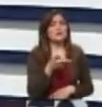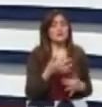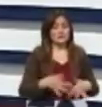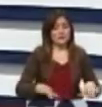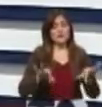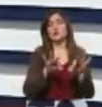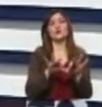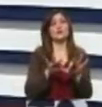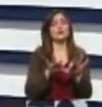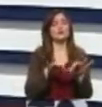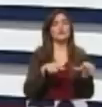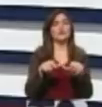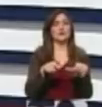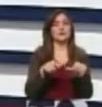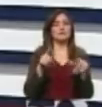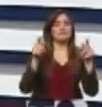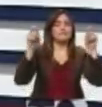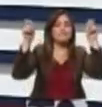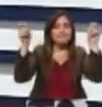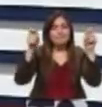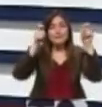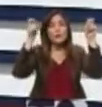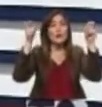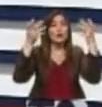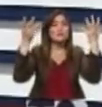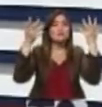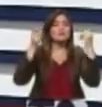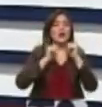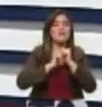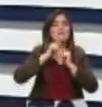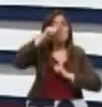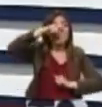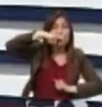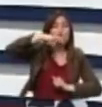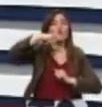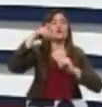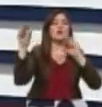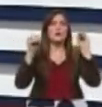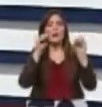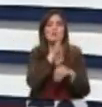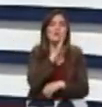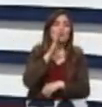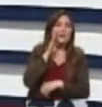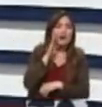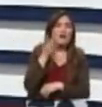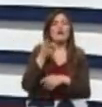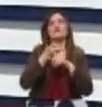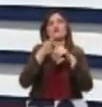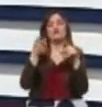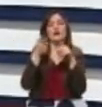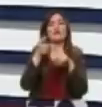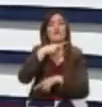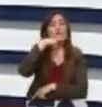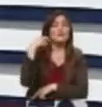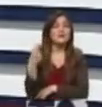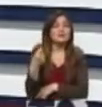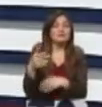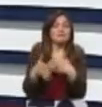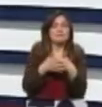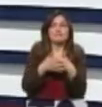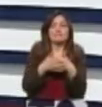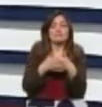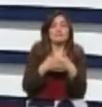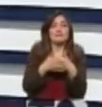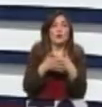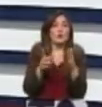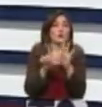bastante importantes para el sector, como las fiestas de la celebración de Halloween, que las discotecas y bares se preparan, y también durante todo el feriado tuvieron que estar cerrados por